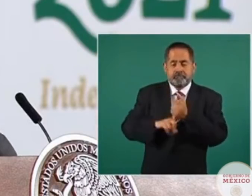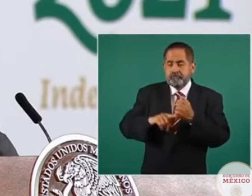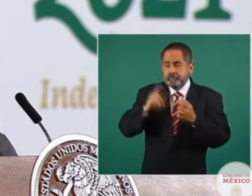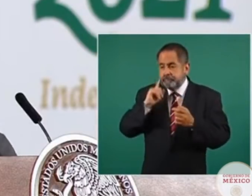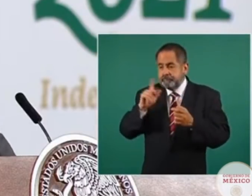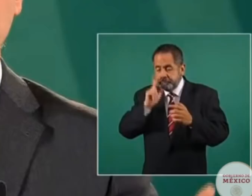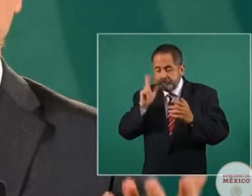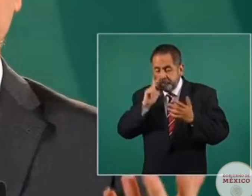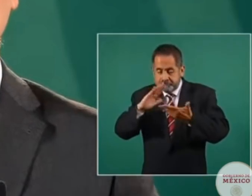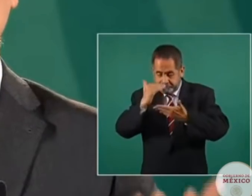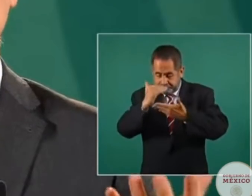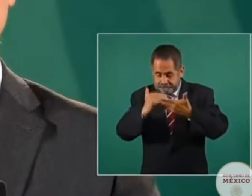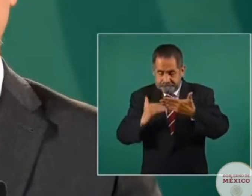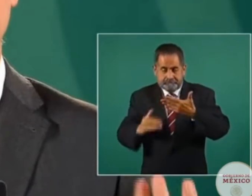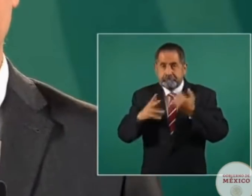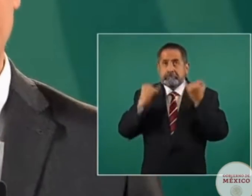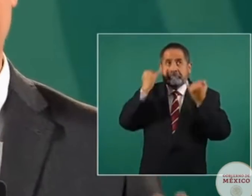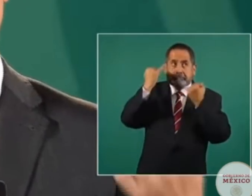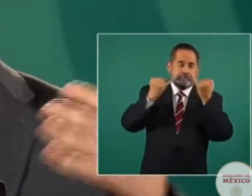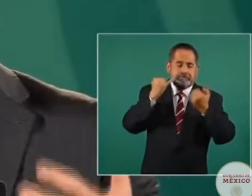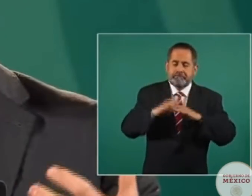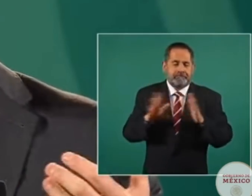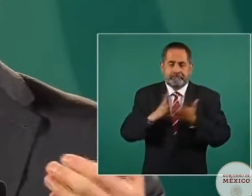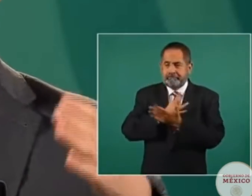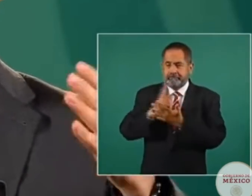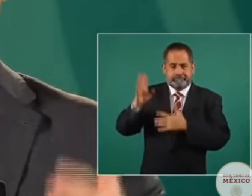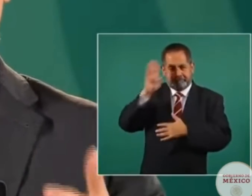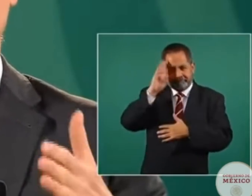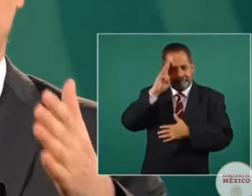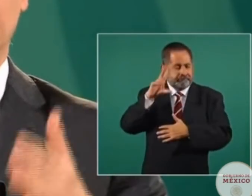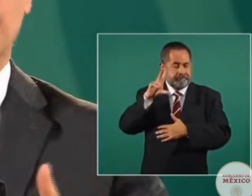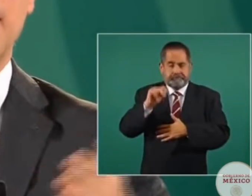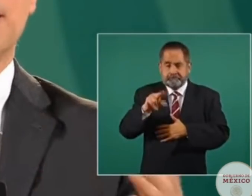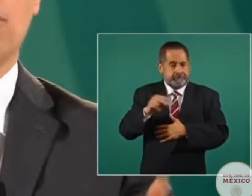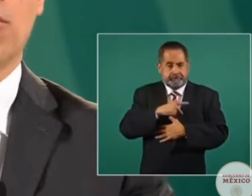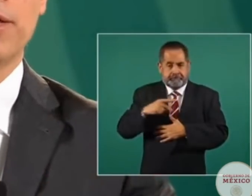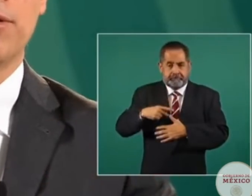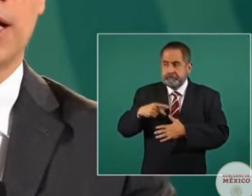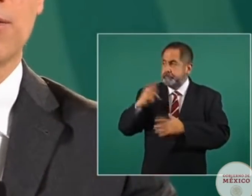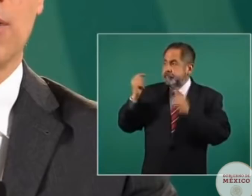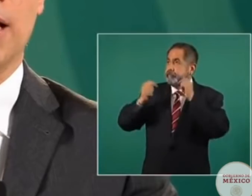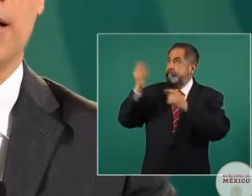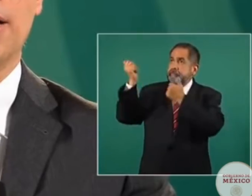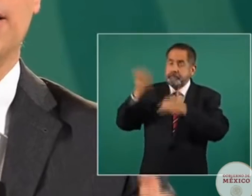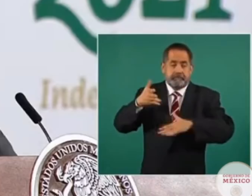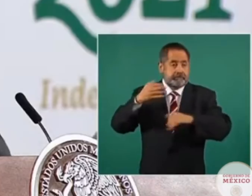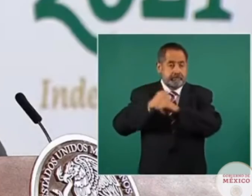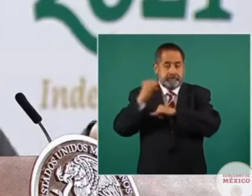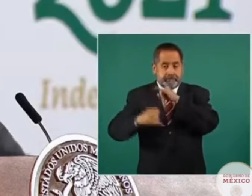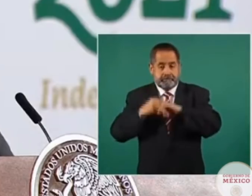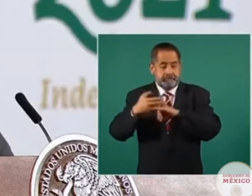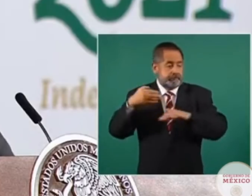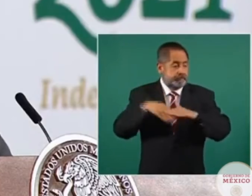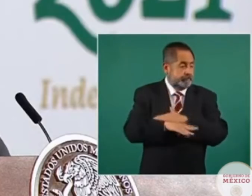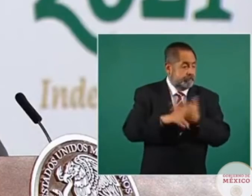fundamento apropiado y no ser excesivas que interfieran con el tránsito del comercio internacional, y esta